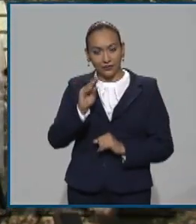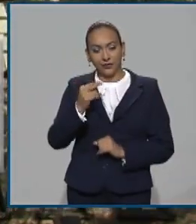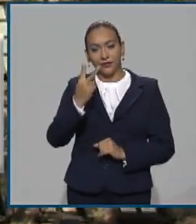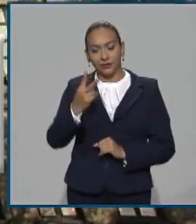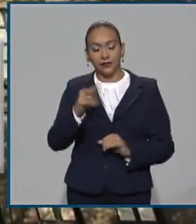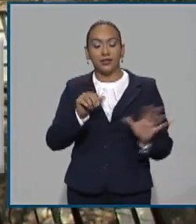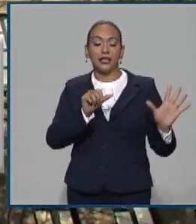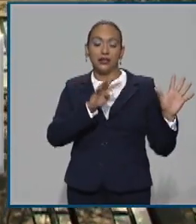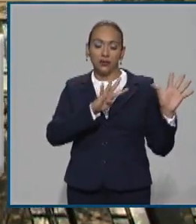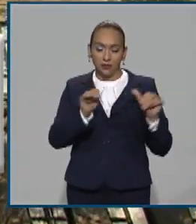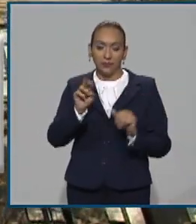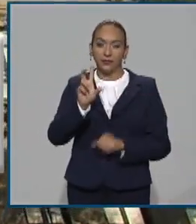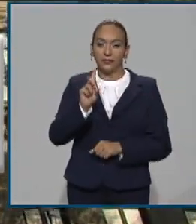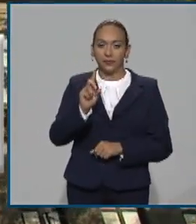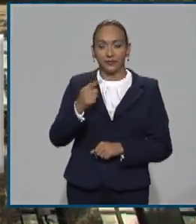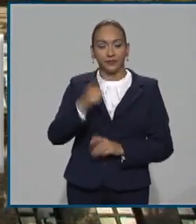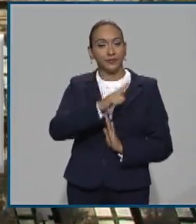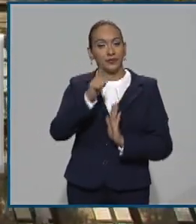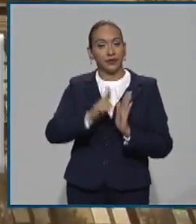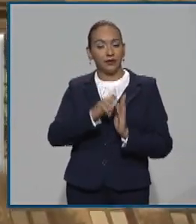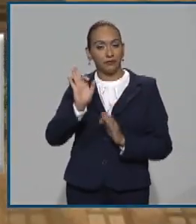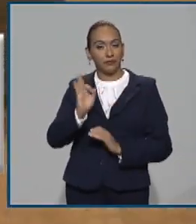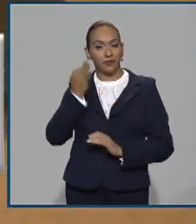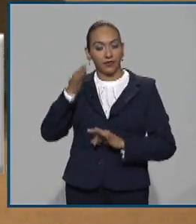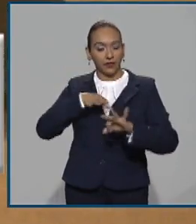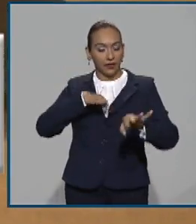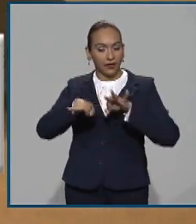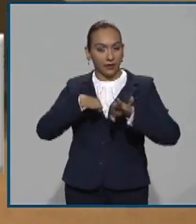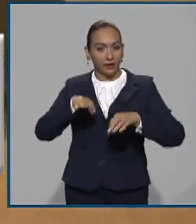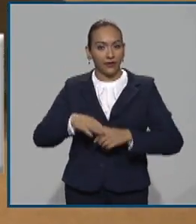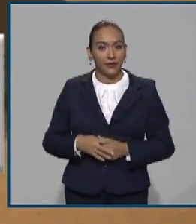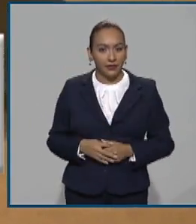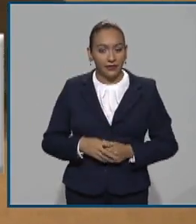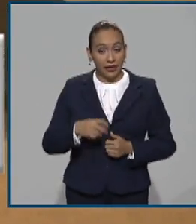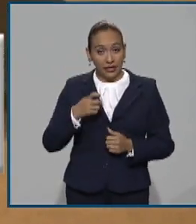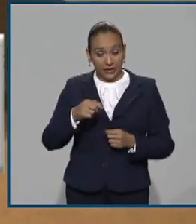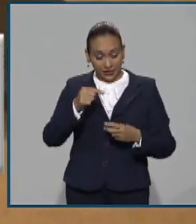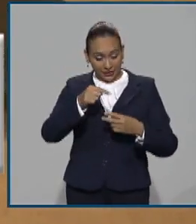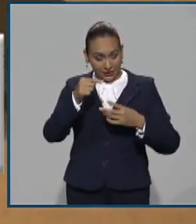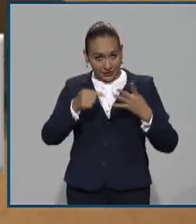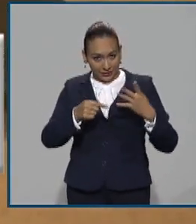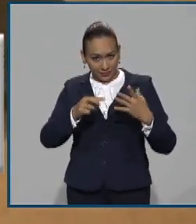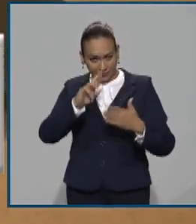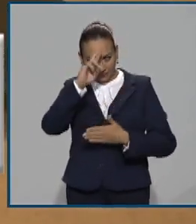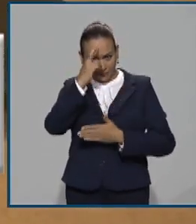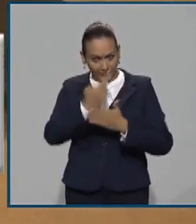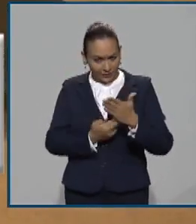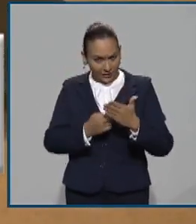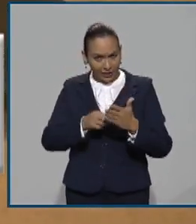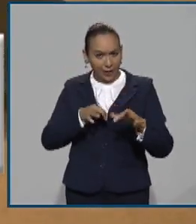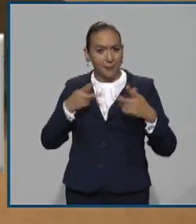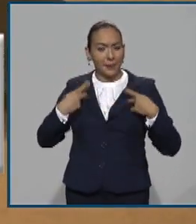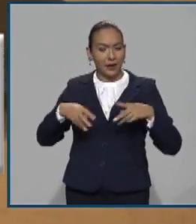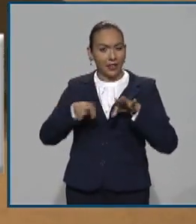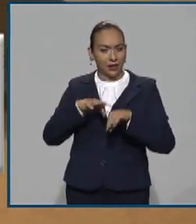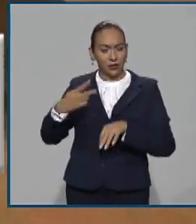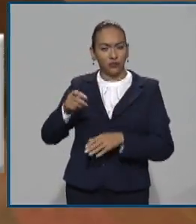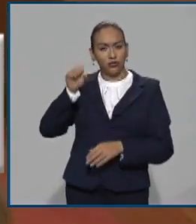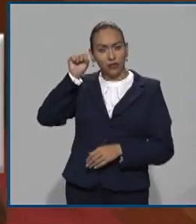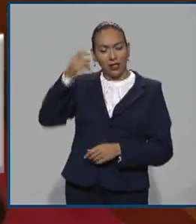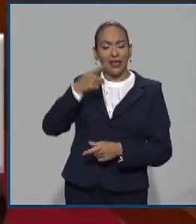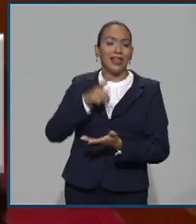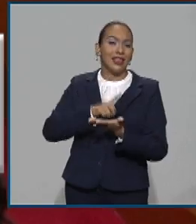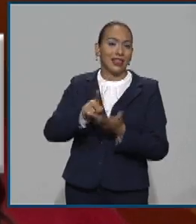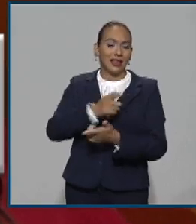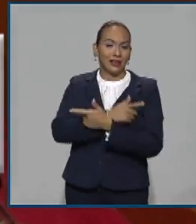y 931 de la Ley Federal del Trabajo no transgreden el derecho de libertad sindical de los trabajadores, aun cuando